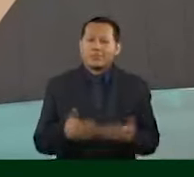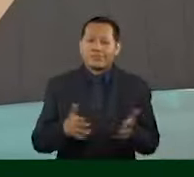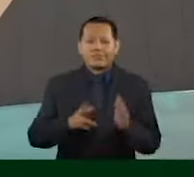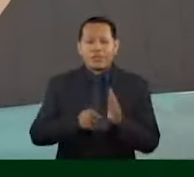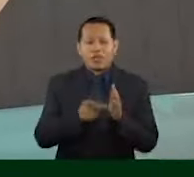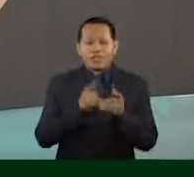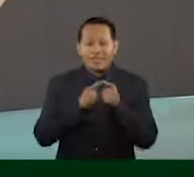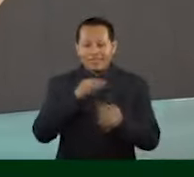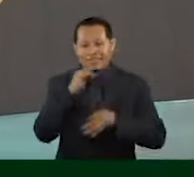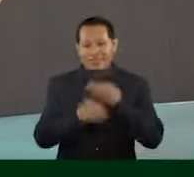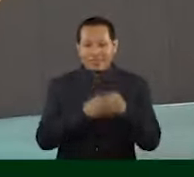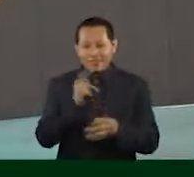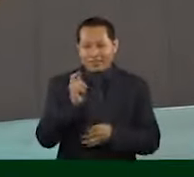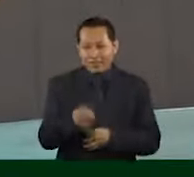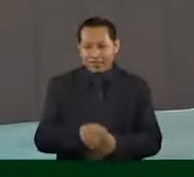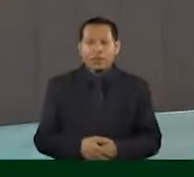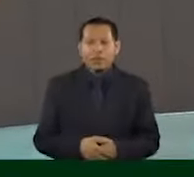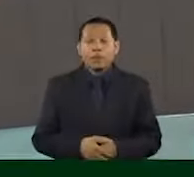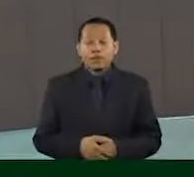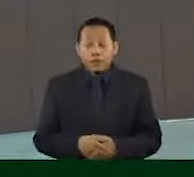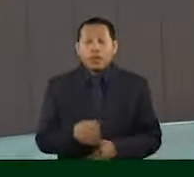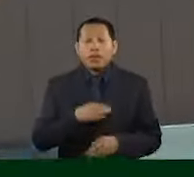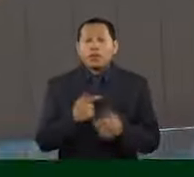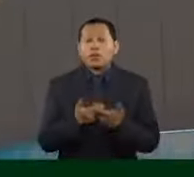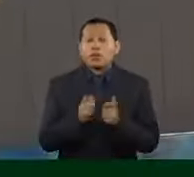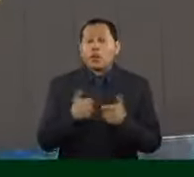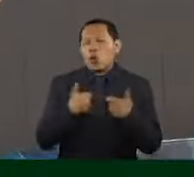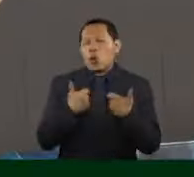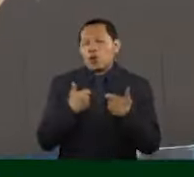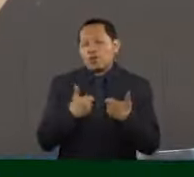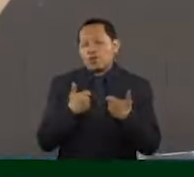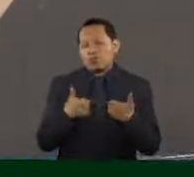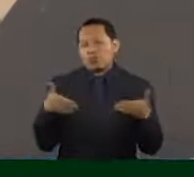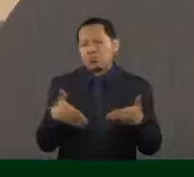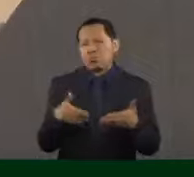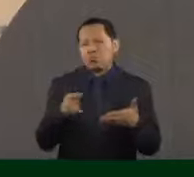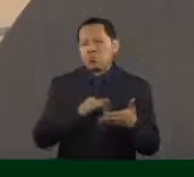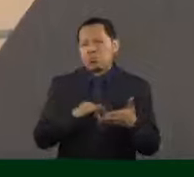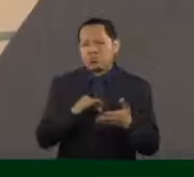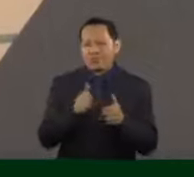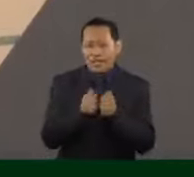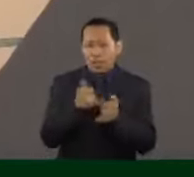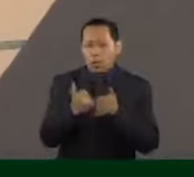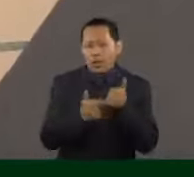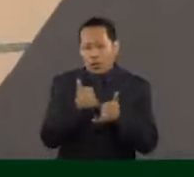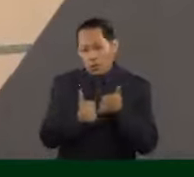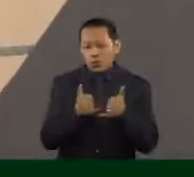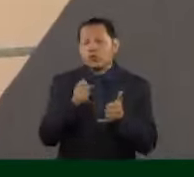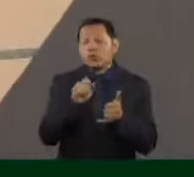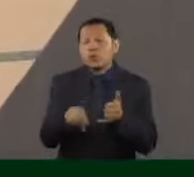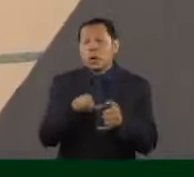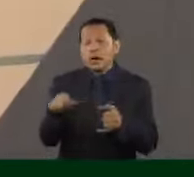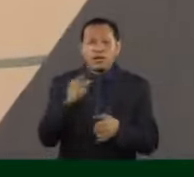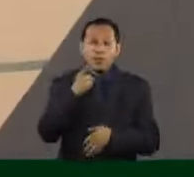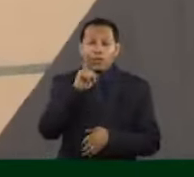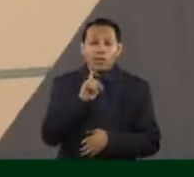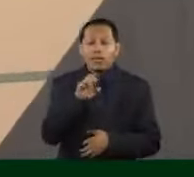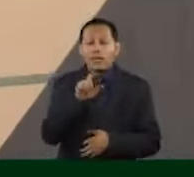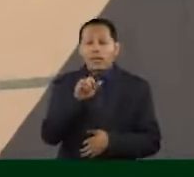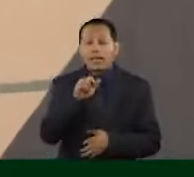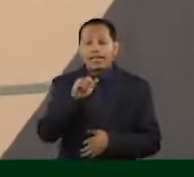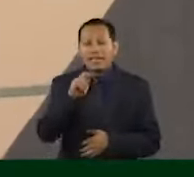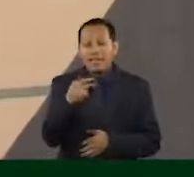Ya estamos de regreso. Vamos con esto, porque me comento que un grupo de jóvenes dedicados a la promoción de los videojuegos entregó a la diputada Elizabeth Pérez